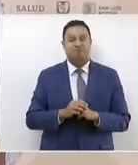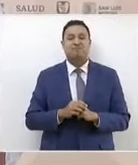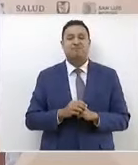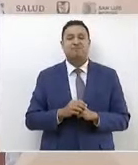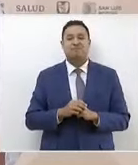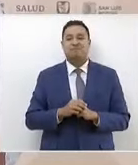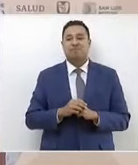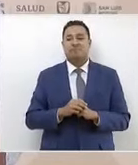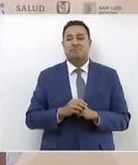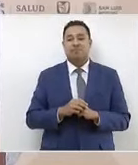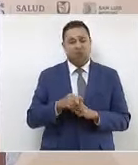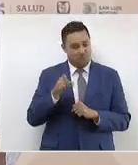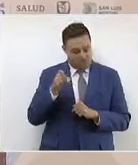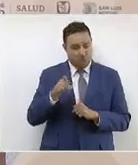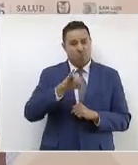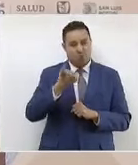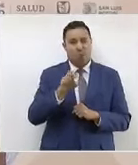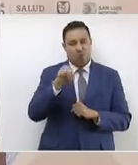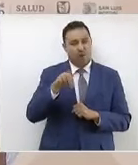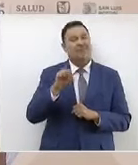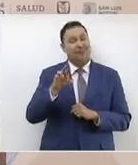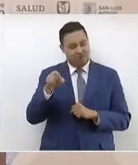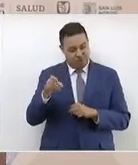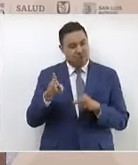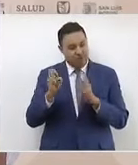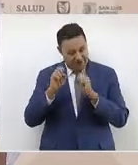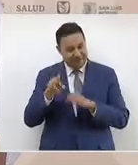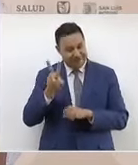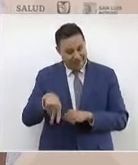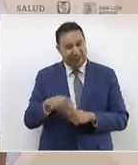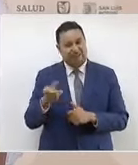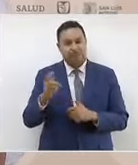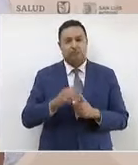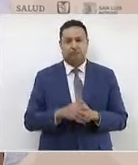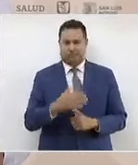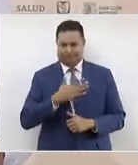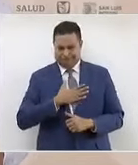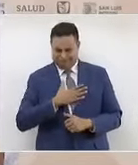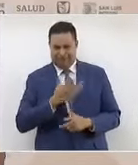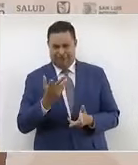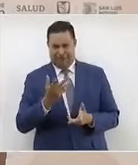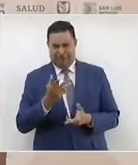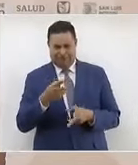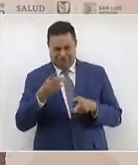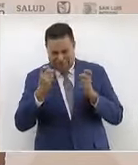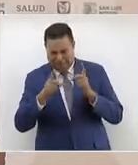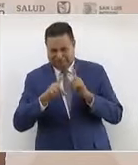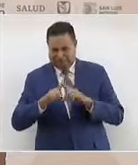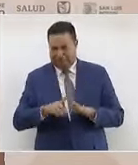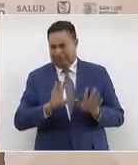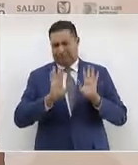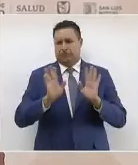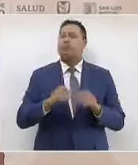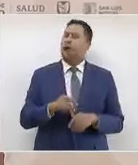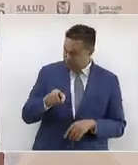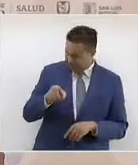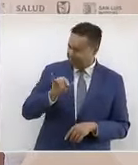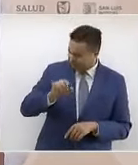de Juan Sarabia. No, señor, yo no soy bandido. No,